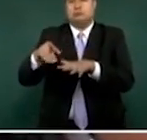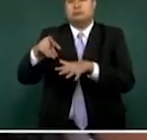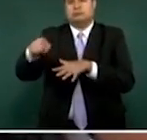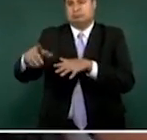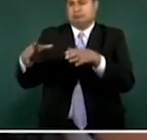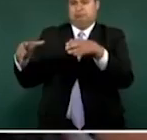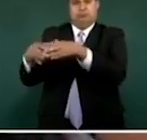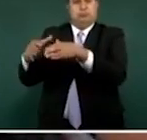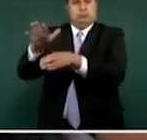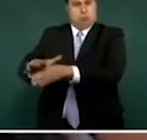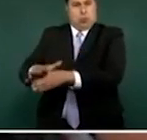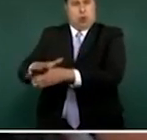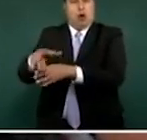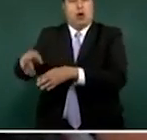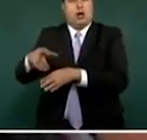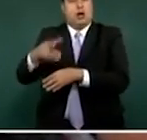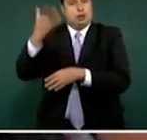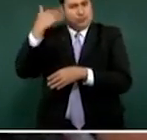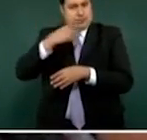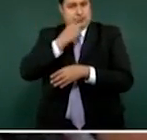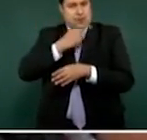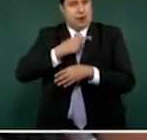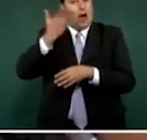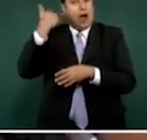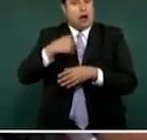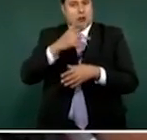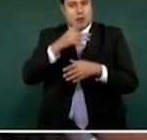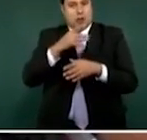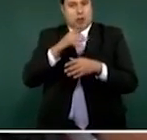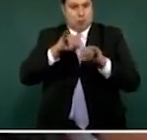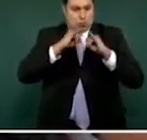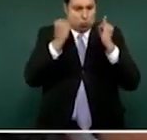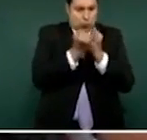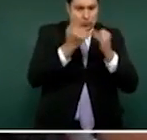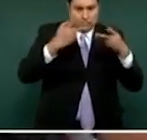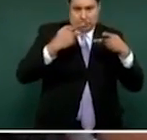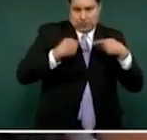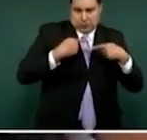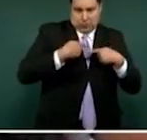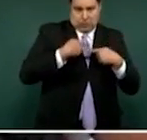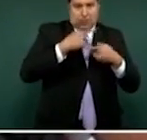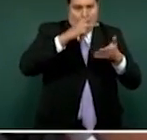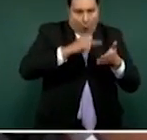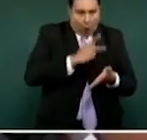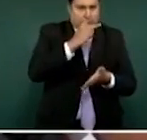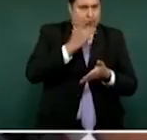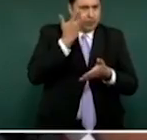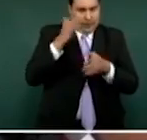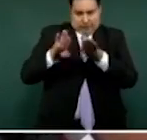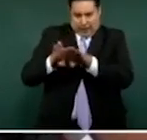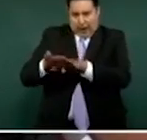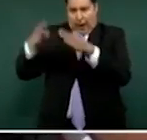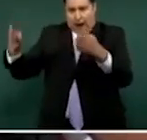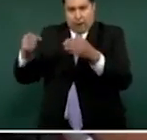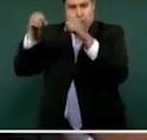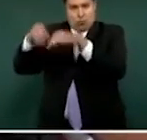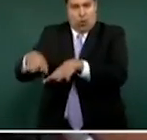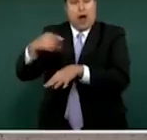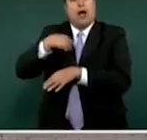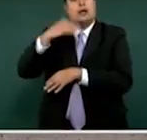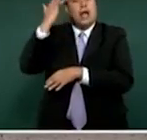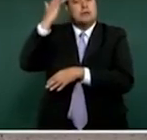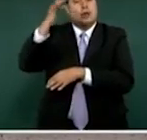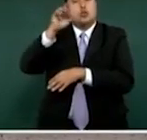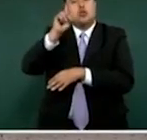dice que recientemente usted se reunió con algunas personas para volver a reactivar este tiradero tóxico en Santo Domingo.